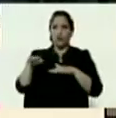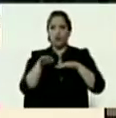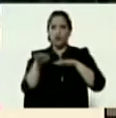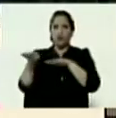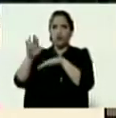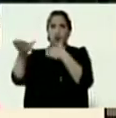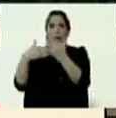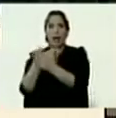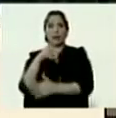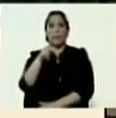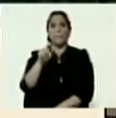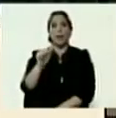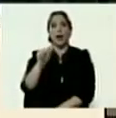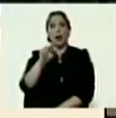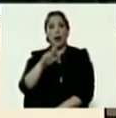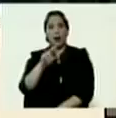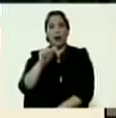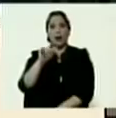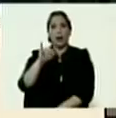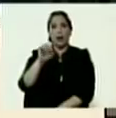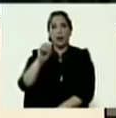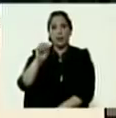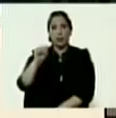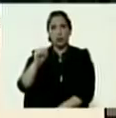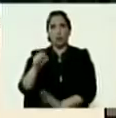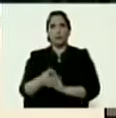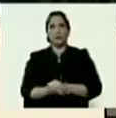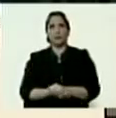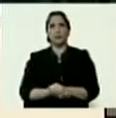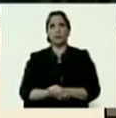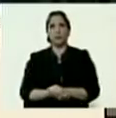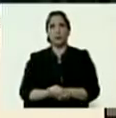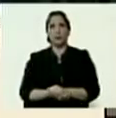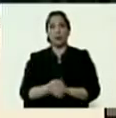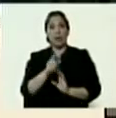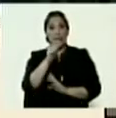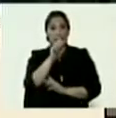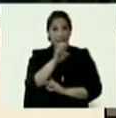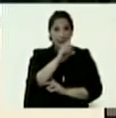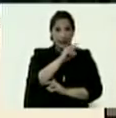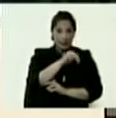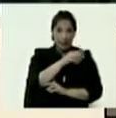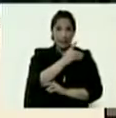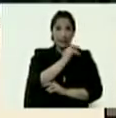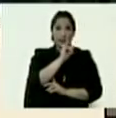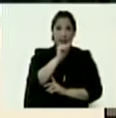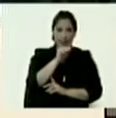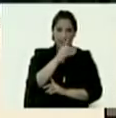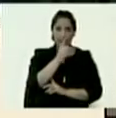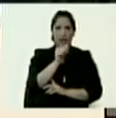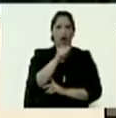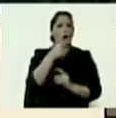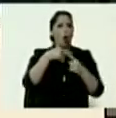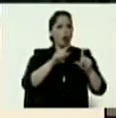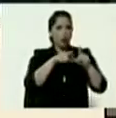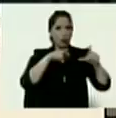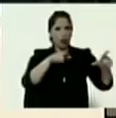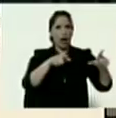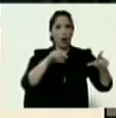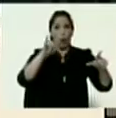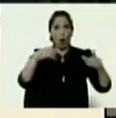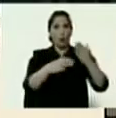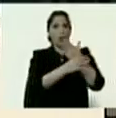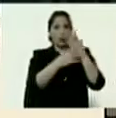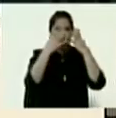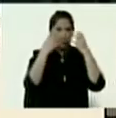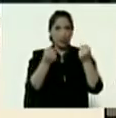En La Tendida, la caravana se entera, Juan Guaidó se entera, ya sabemos cómo se enteró, por qué se enteró, sabemos quién